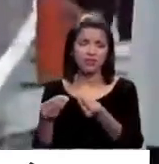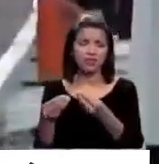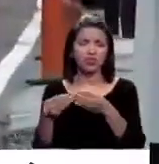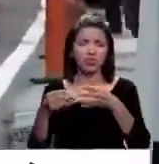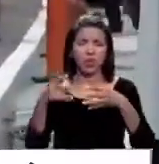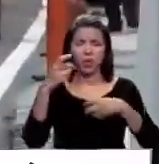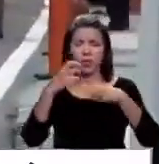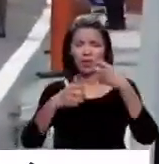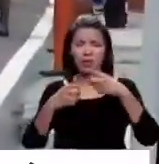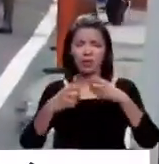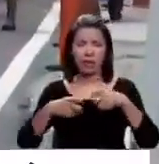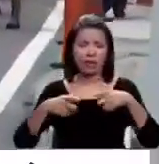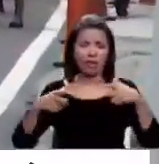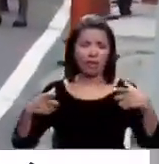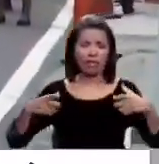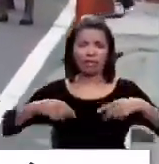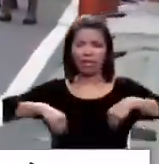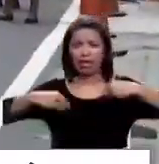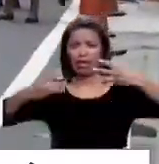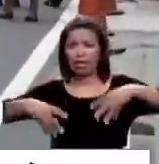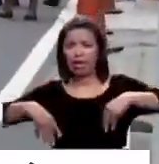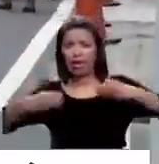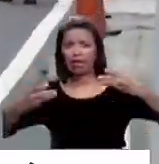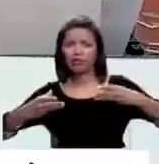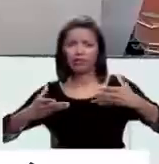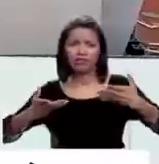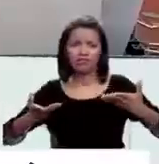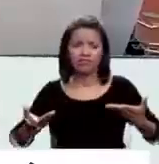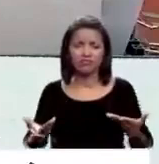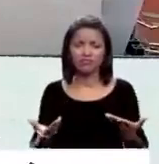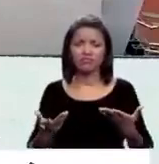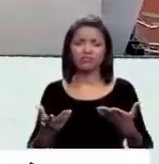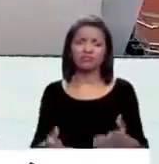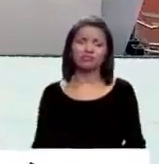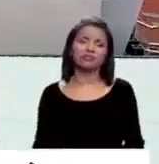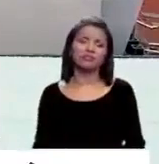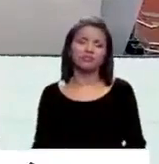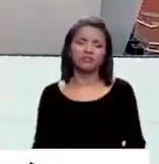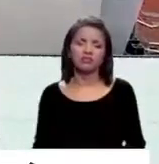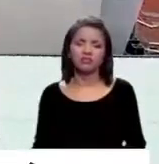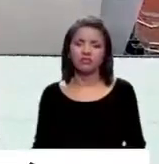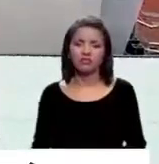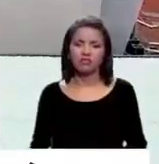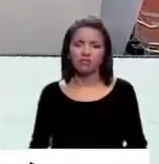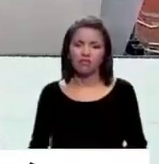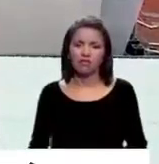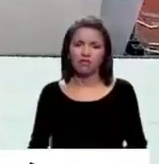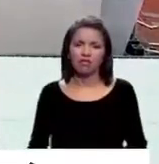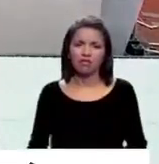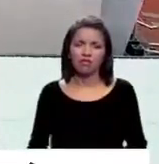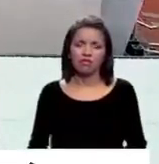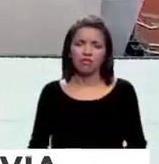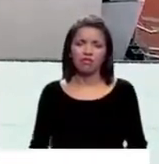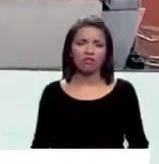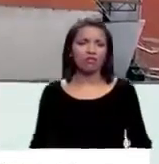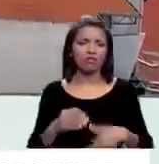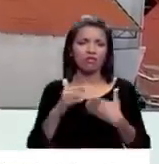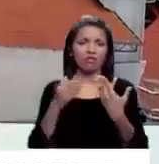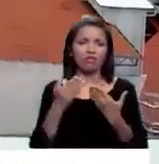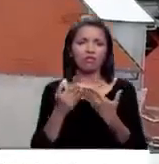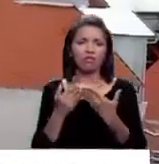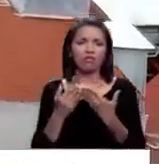y instrucciones más claras sobre lo dicho ayer por el presidente en esas declaraciones han sido la tónica